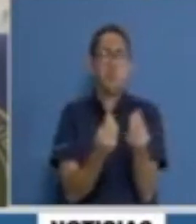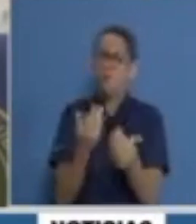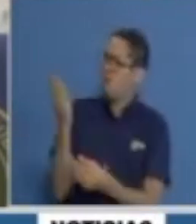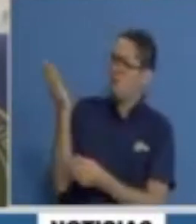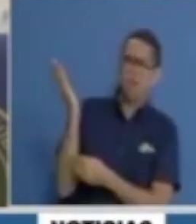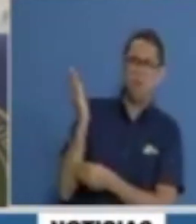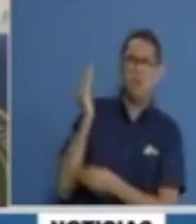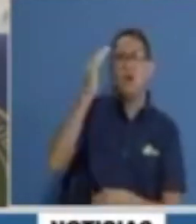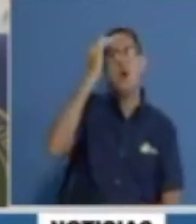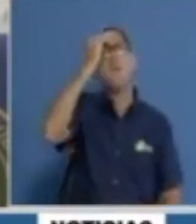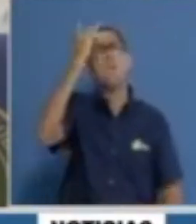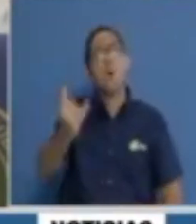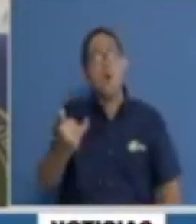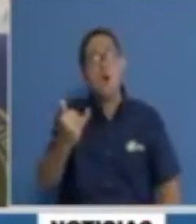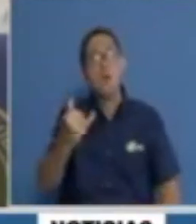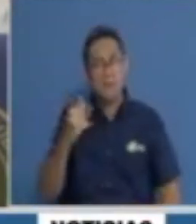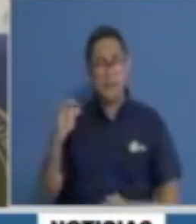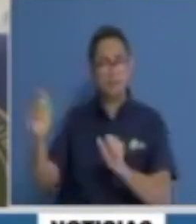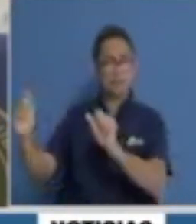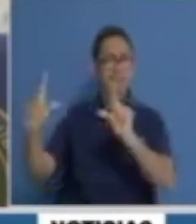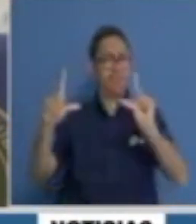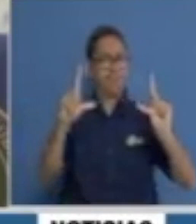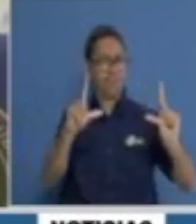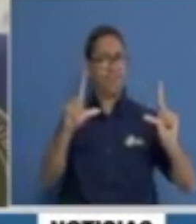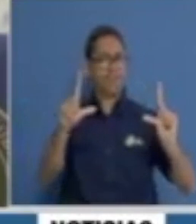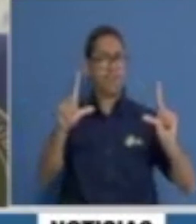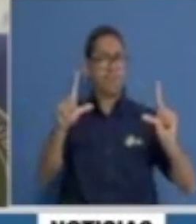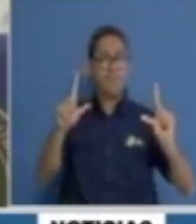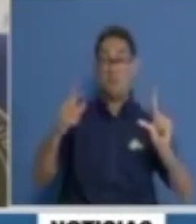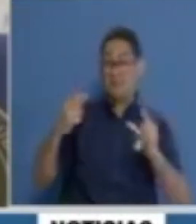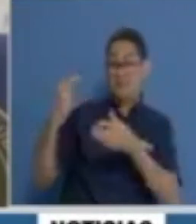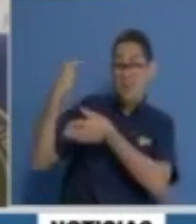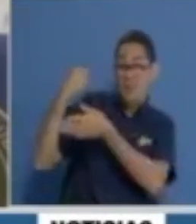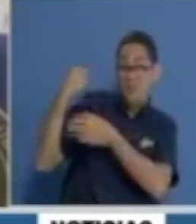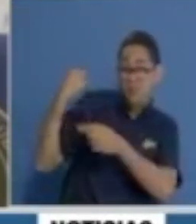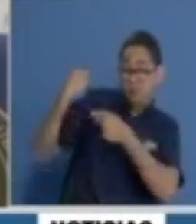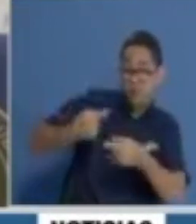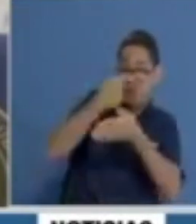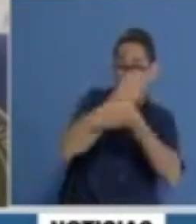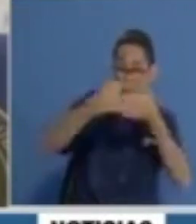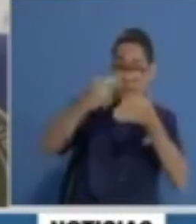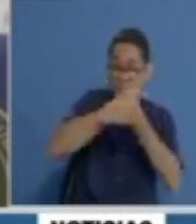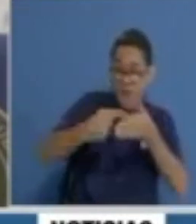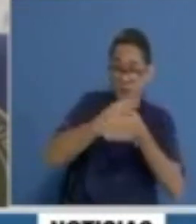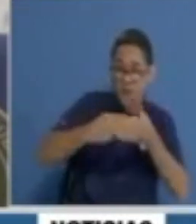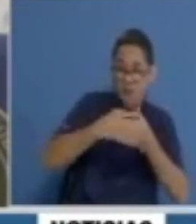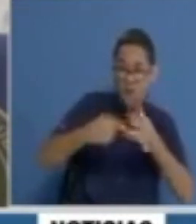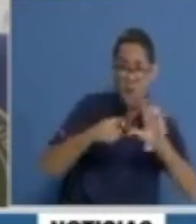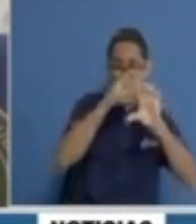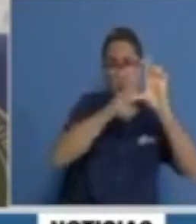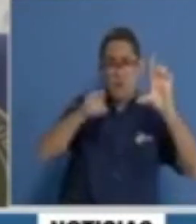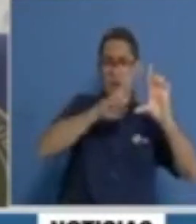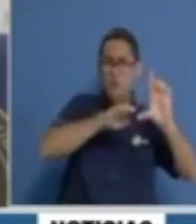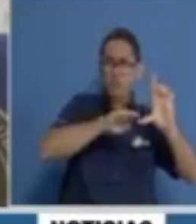estar mostrando lo que ha sido la tendencia durante las últimas semanas en estos dos indicadores en cuanto a las